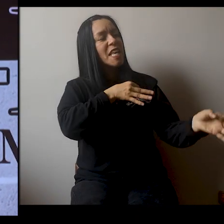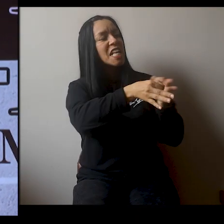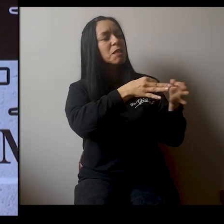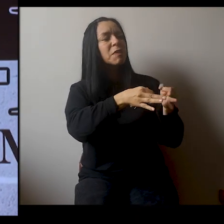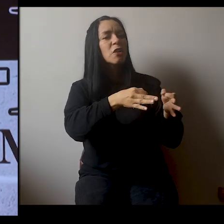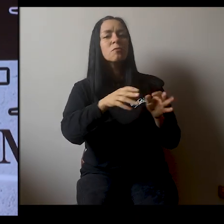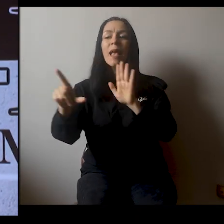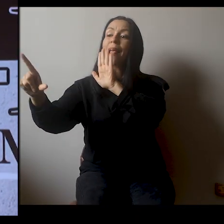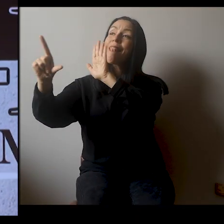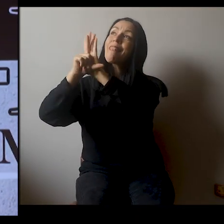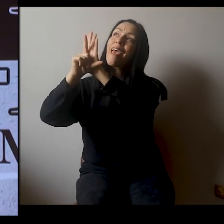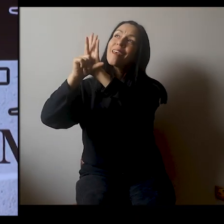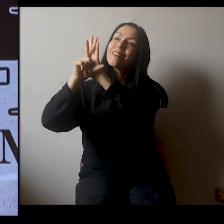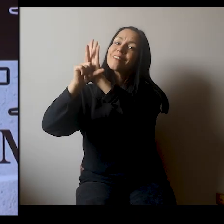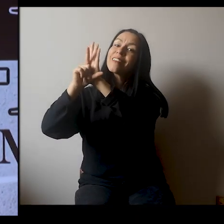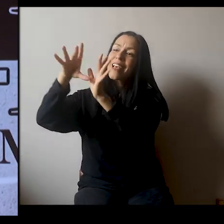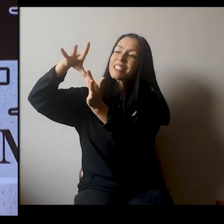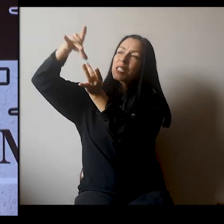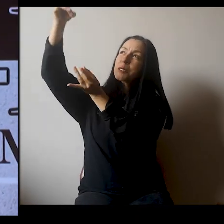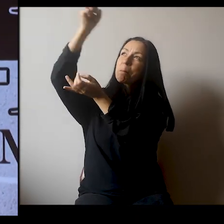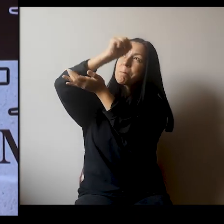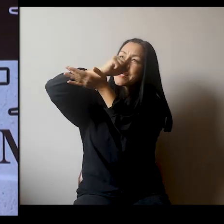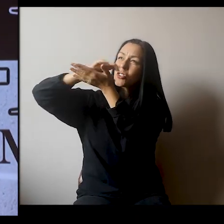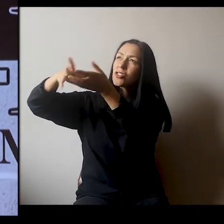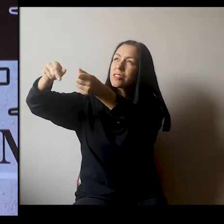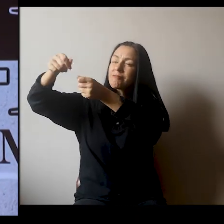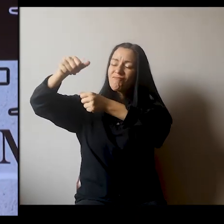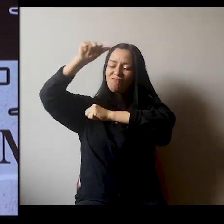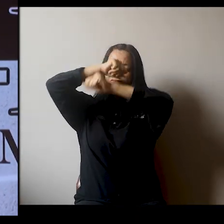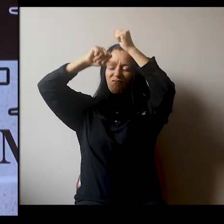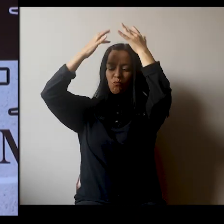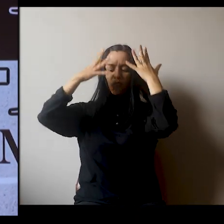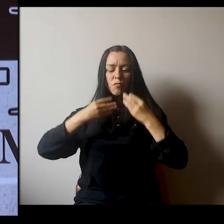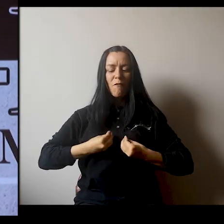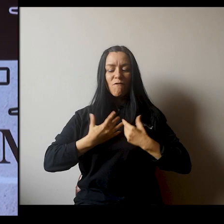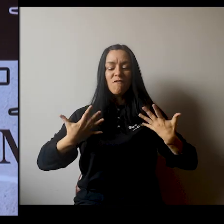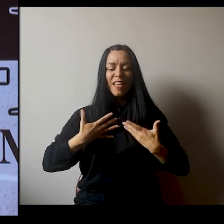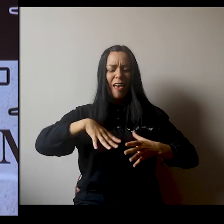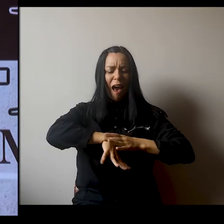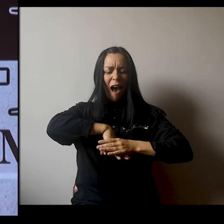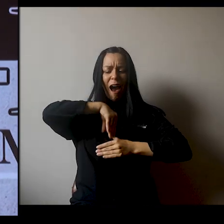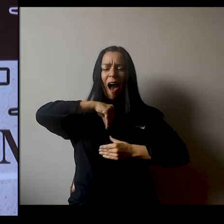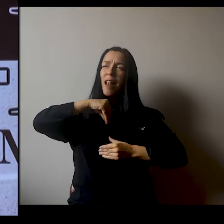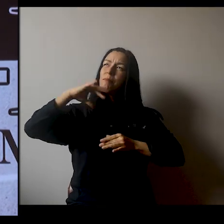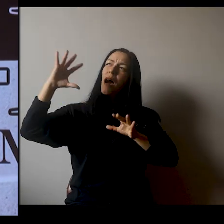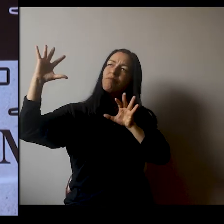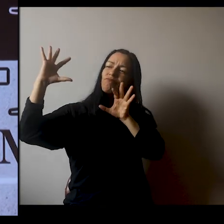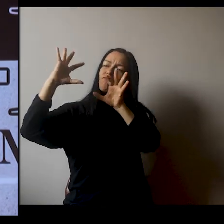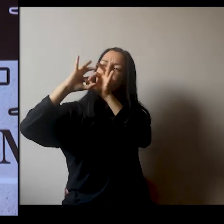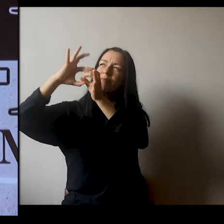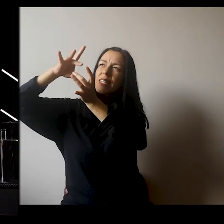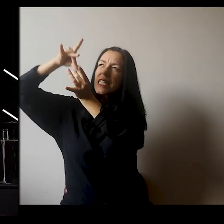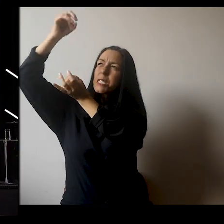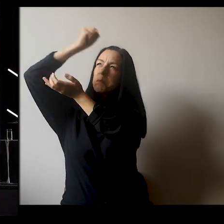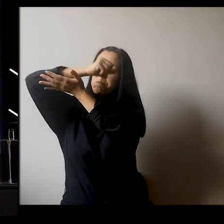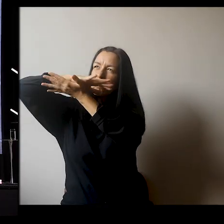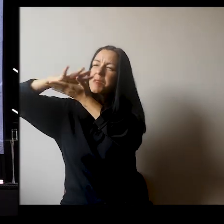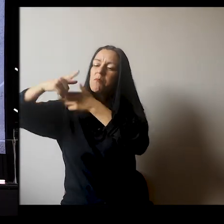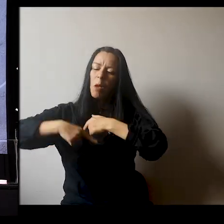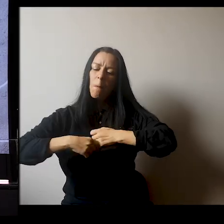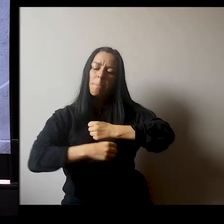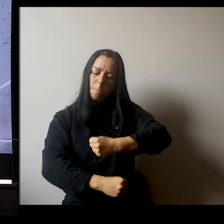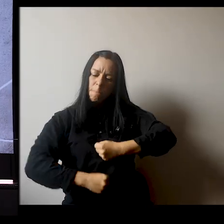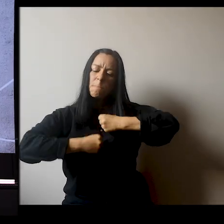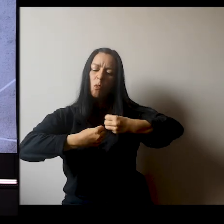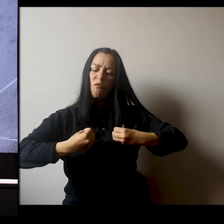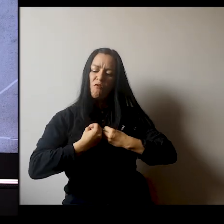del Espíritu de vida en Cristo Jesús. Mientras yo mantenga mi alma en comunión con